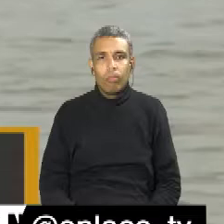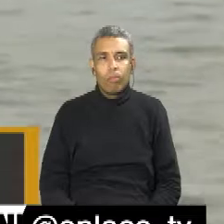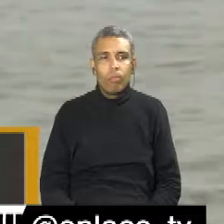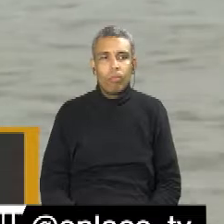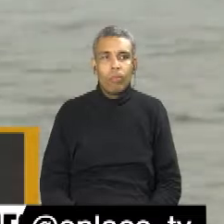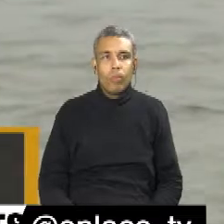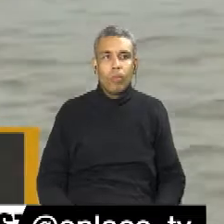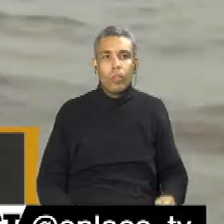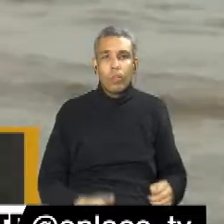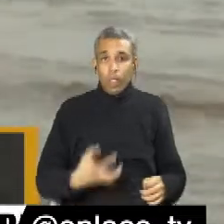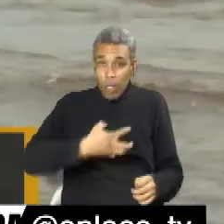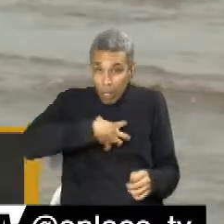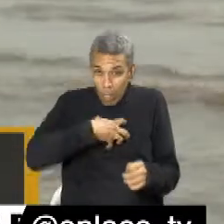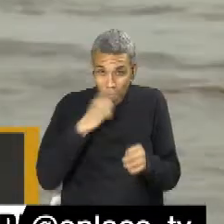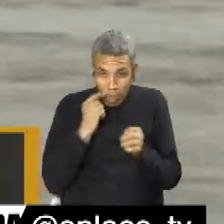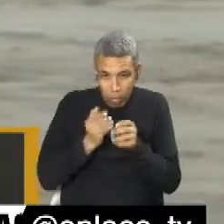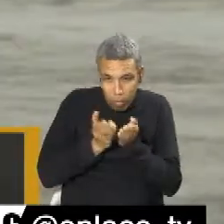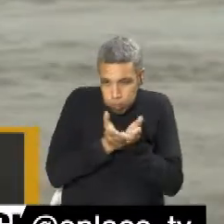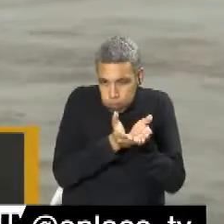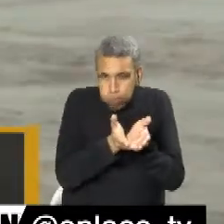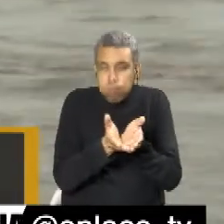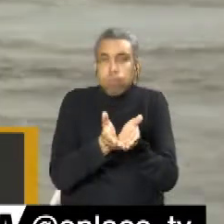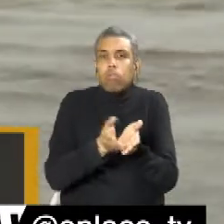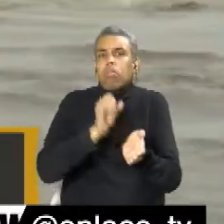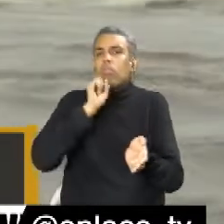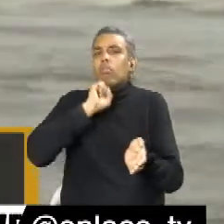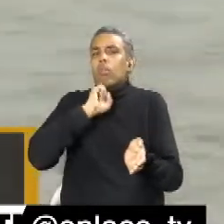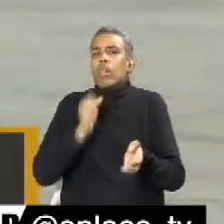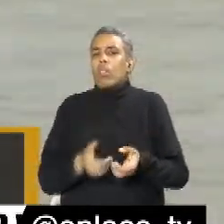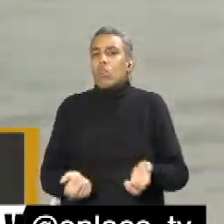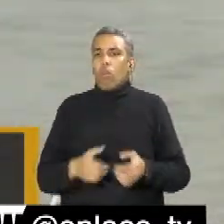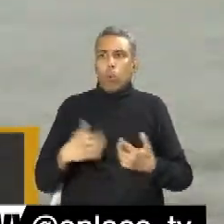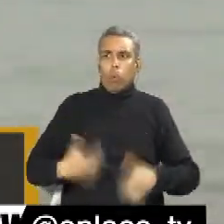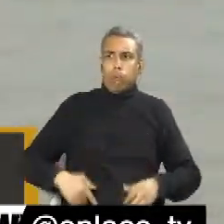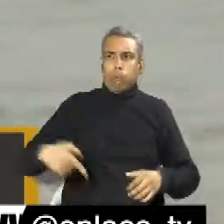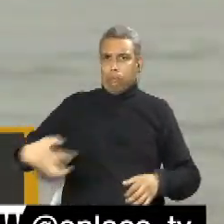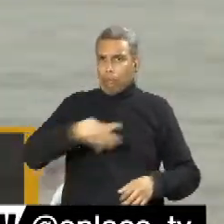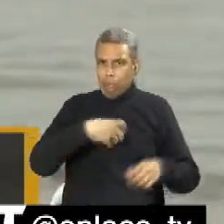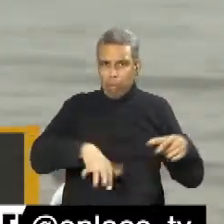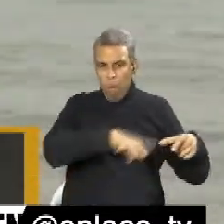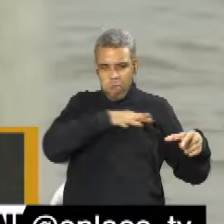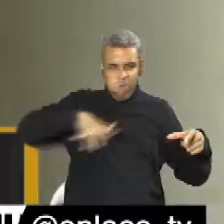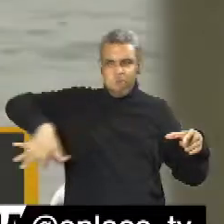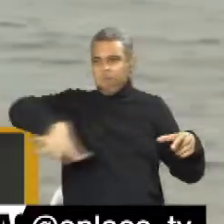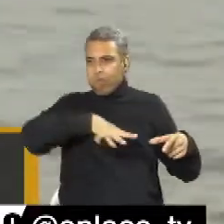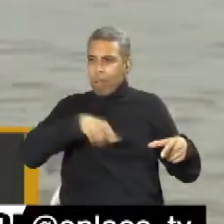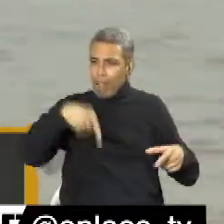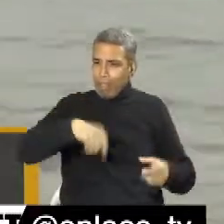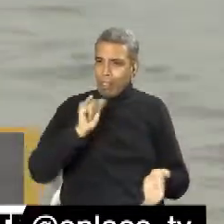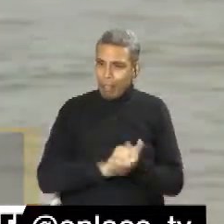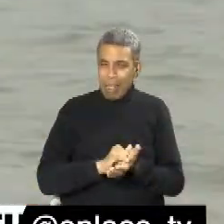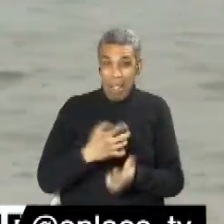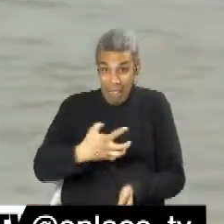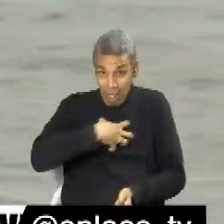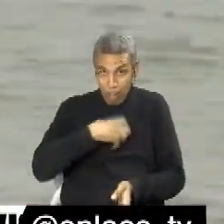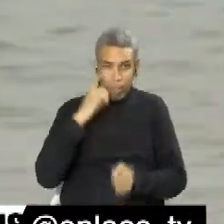Motonáutica terminó dejando como resultado que Barranca Bermeja cuenta con escenarios naturales interesantes para desarrollar este tipo de